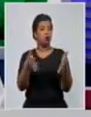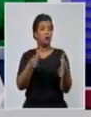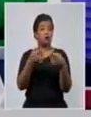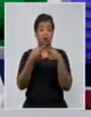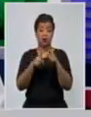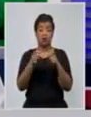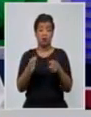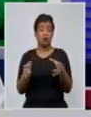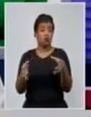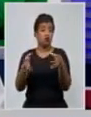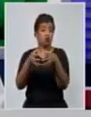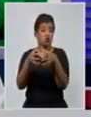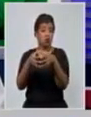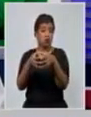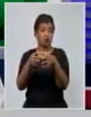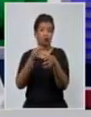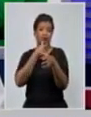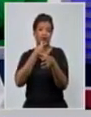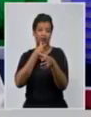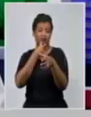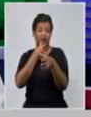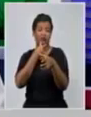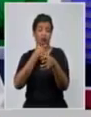este grupo de edad pues